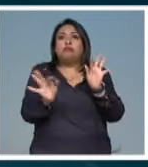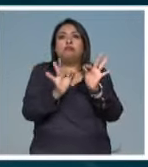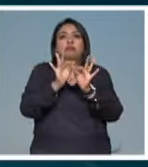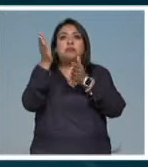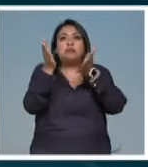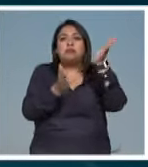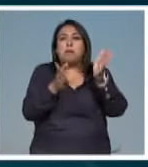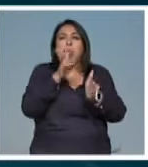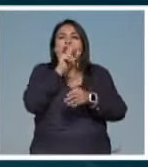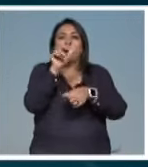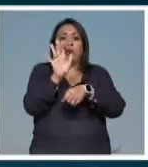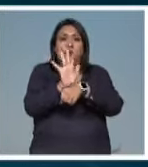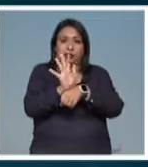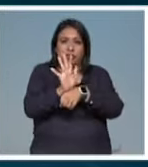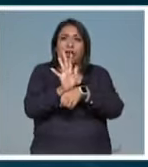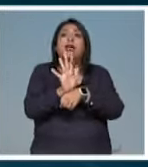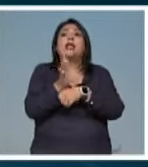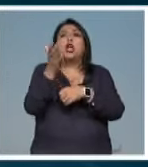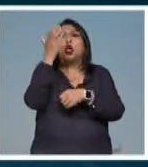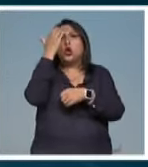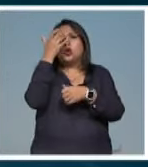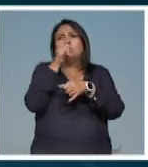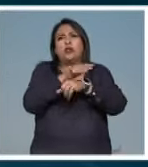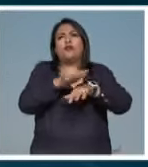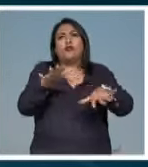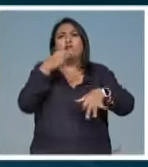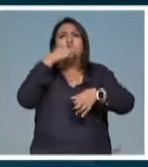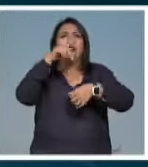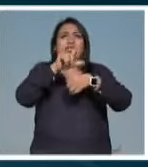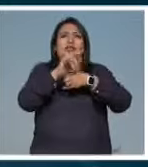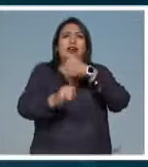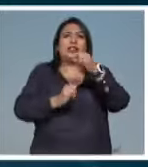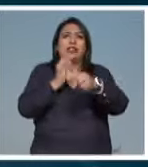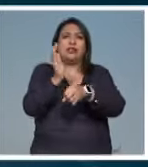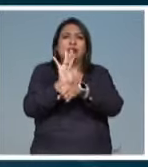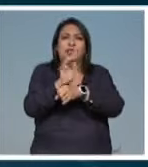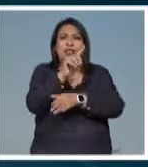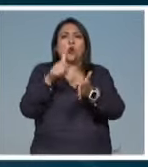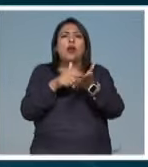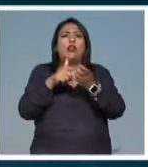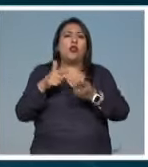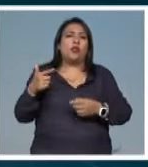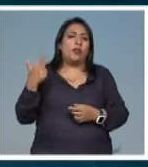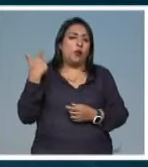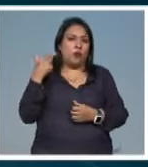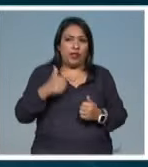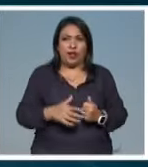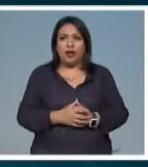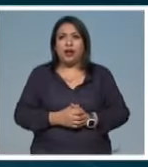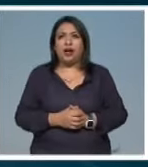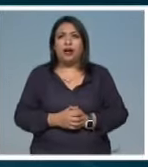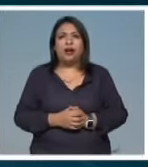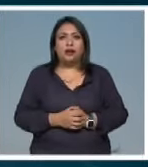séptimo arte. Vamos a conocer los detalles del Festival Internacional de Cine en Guadalajara.